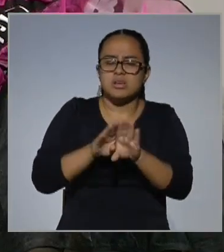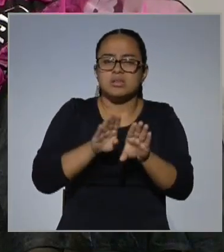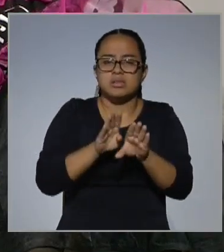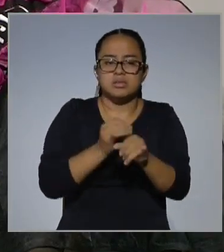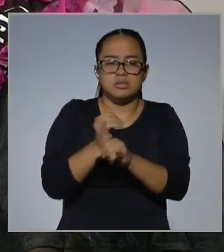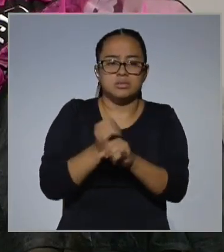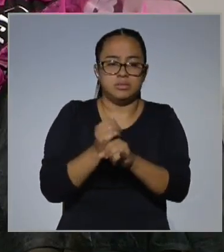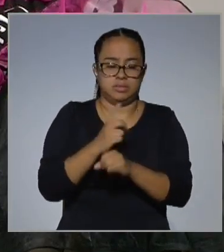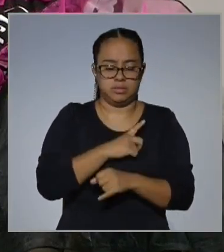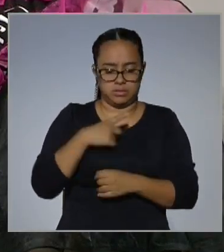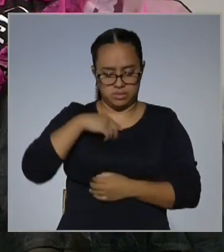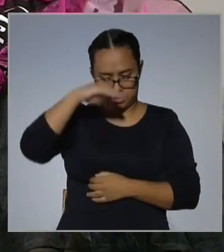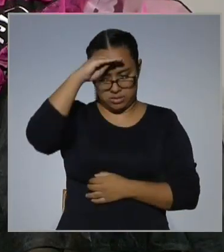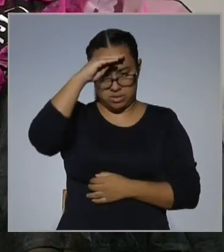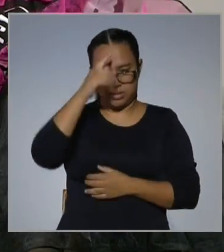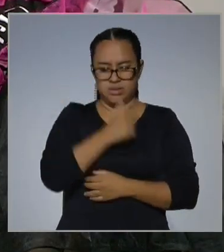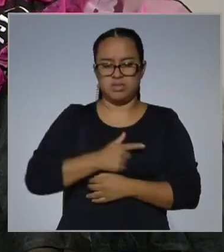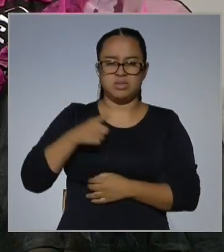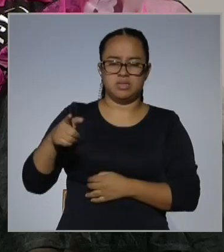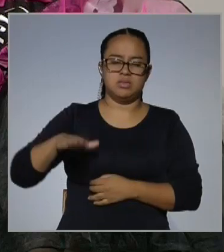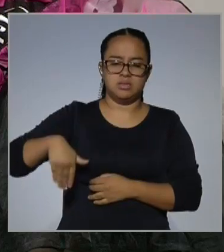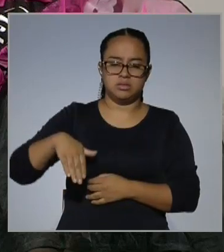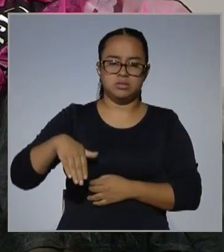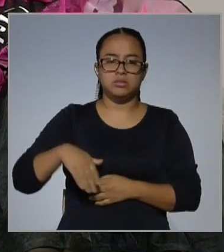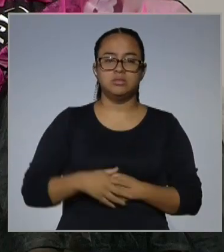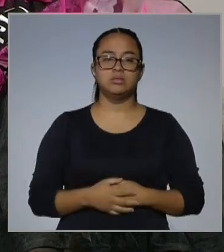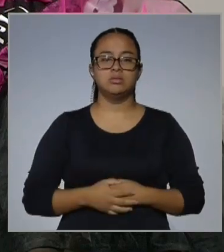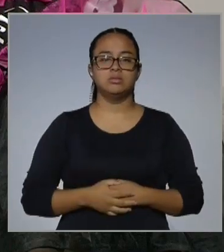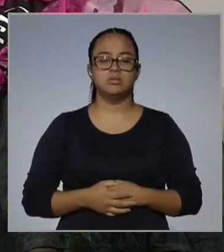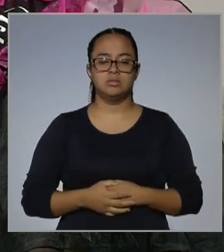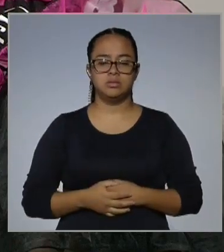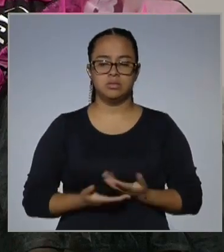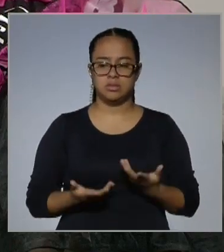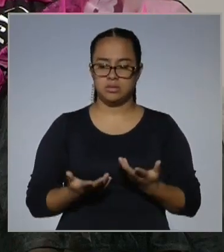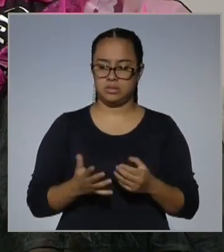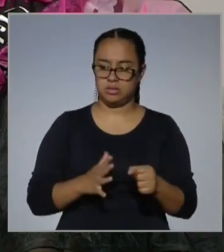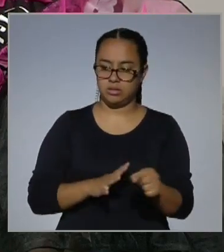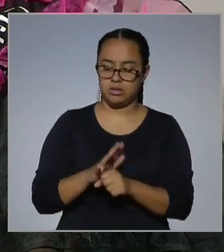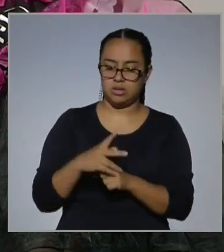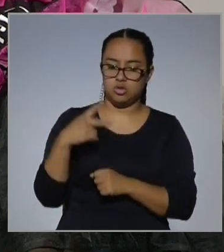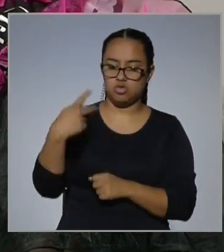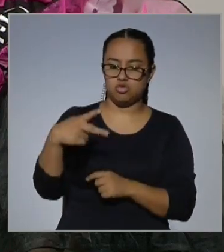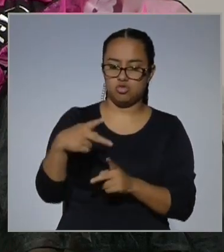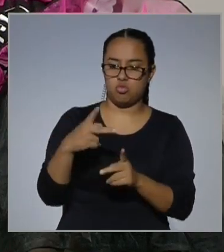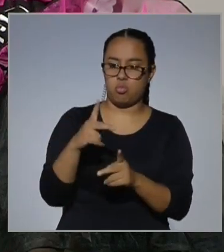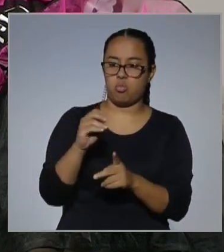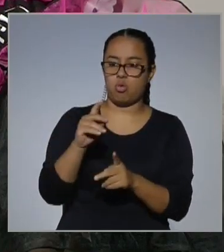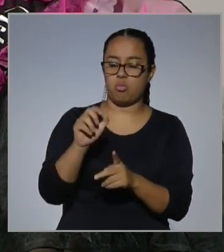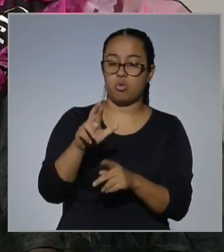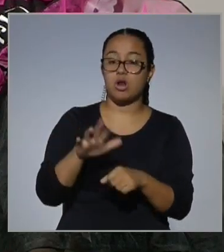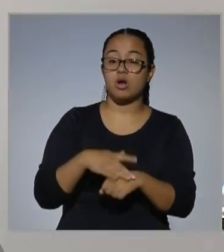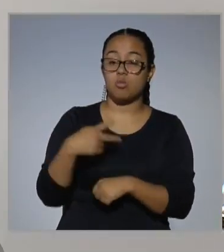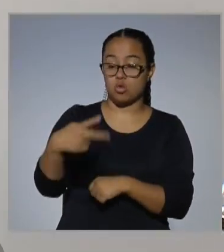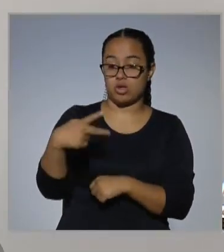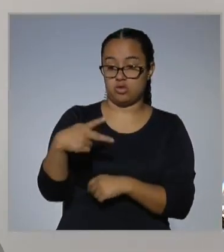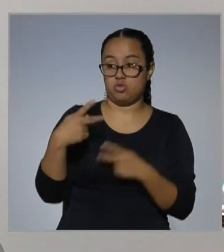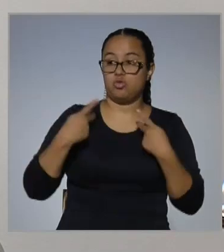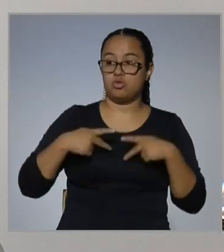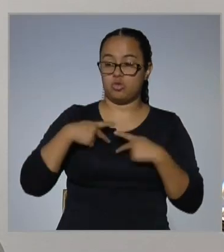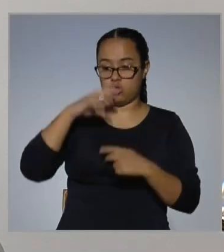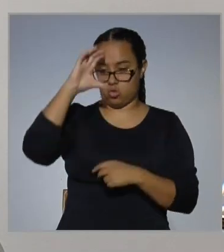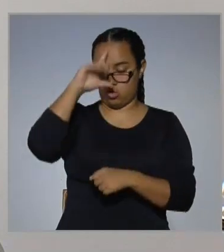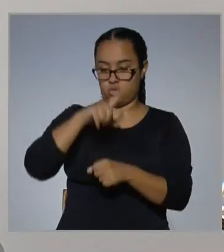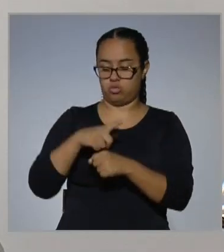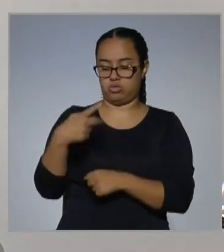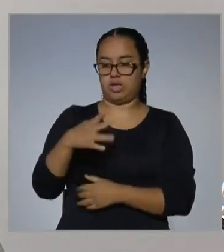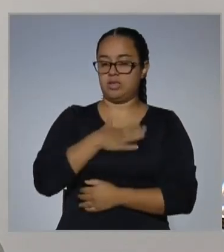decir, me gustó mucho como dijo Argel, la parte popular, porque es la apropiación de las personas de